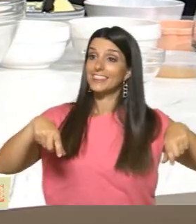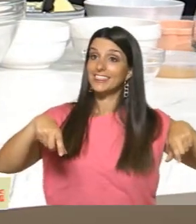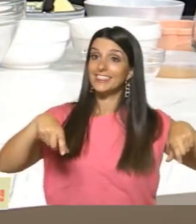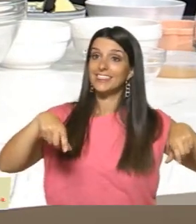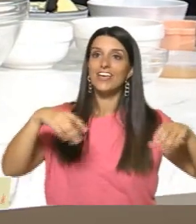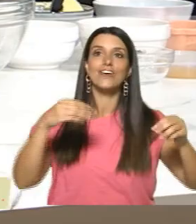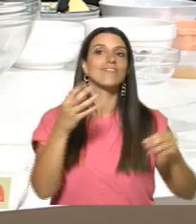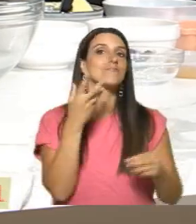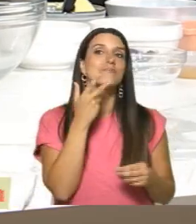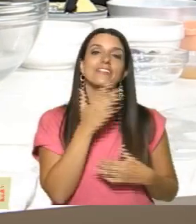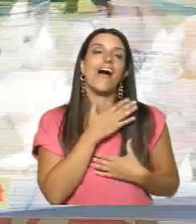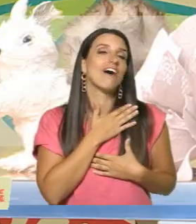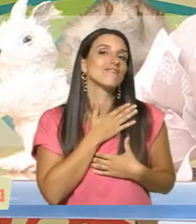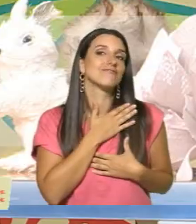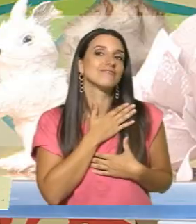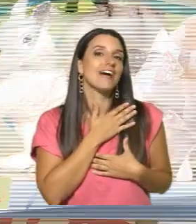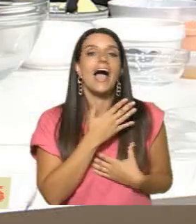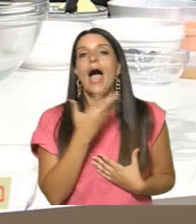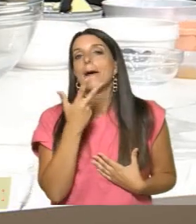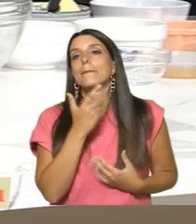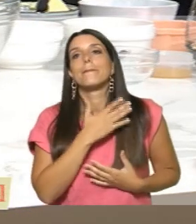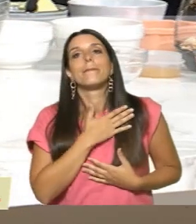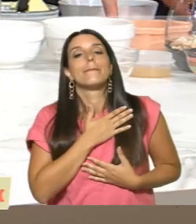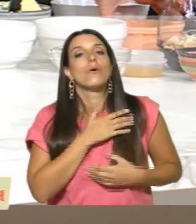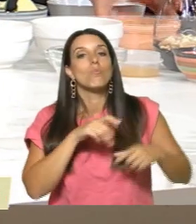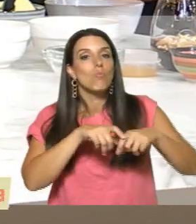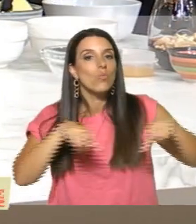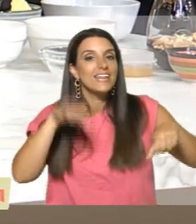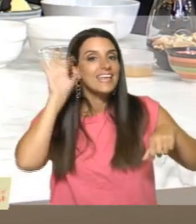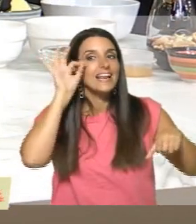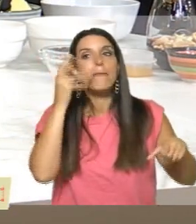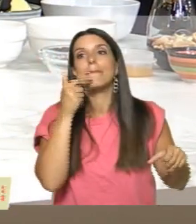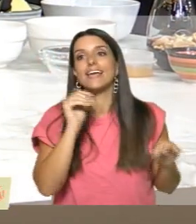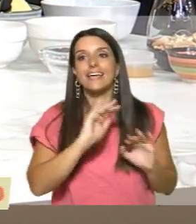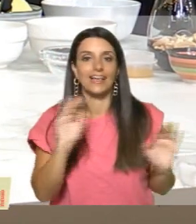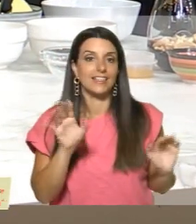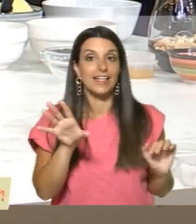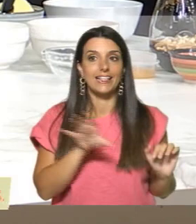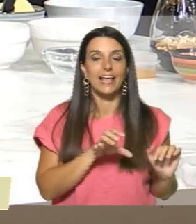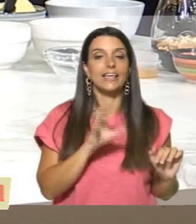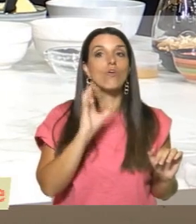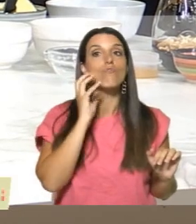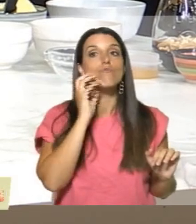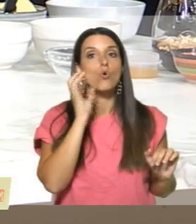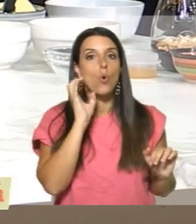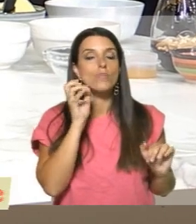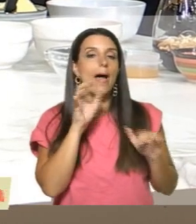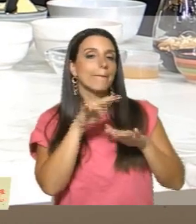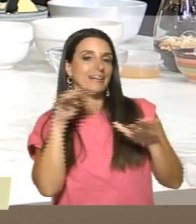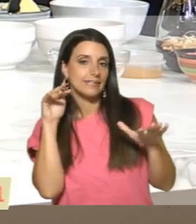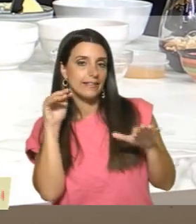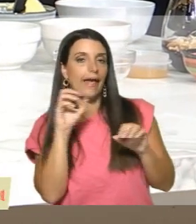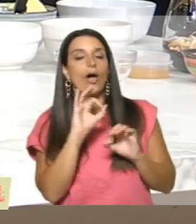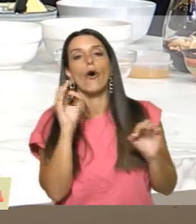Es una de mis recetas favoritas. ¿Ah, sí? Yo amo el budín inglés. Sí, totalmente. Mira, acá tengo fruta abrigantada,